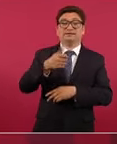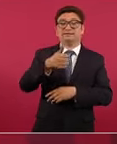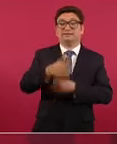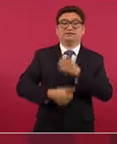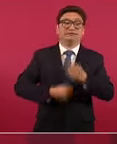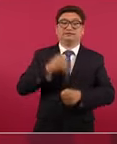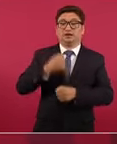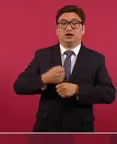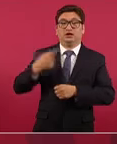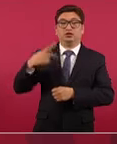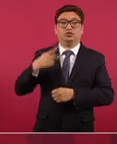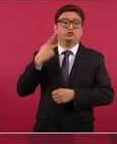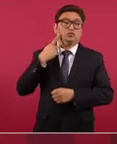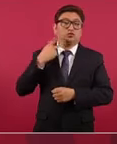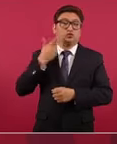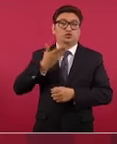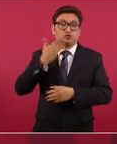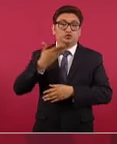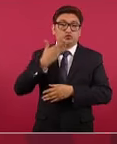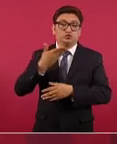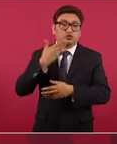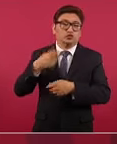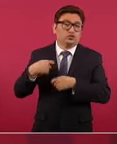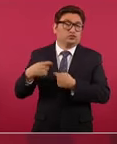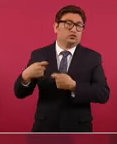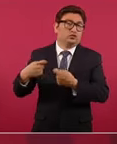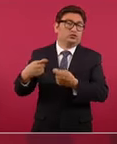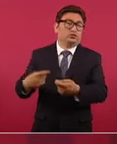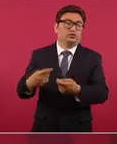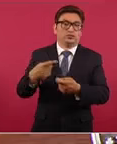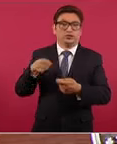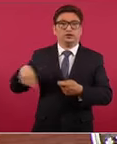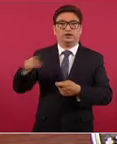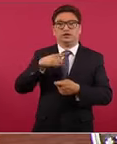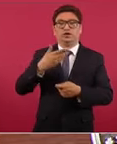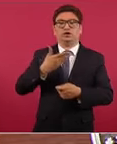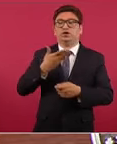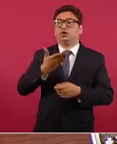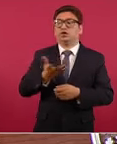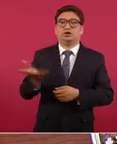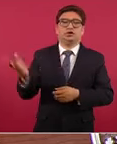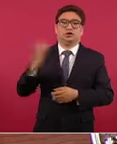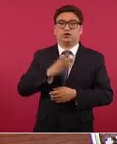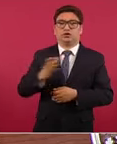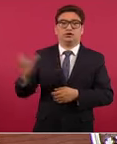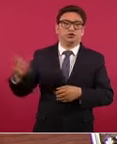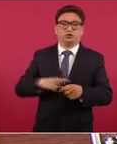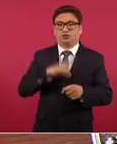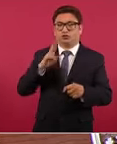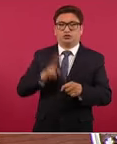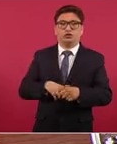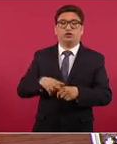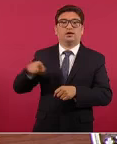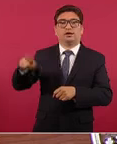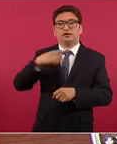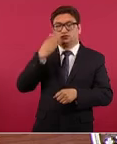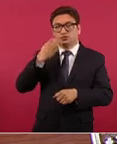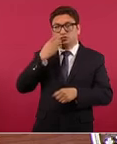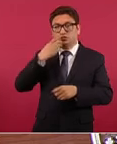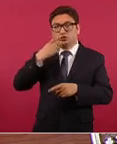una política que querían por ejemplo el caso de las normales rurales desaparecerlas